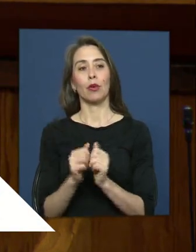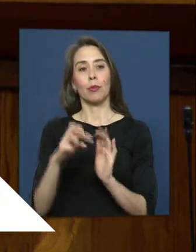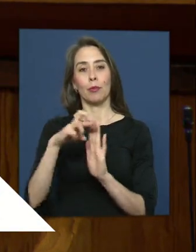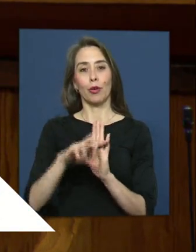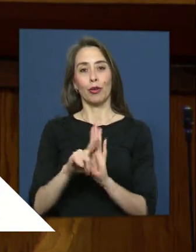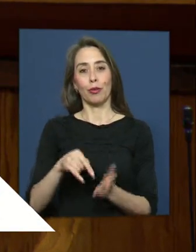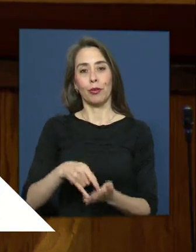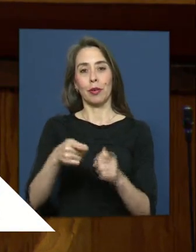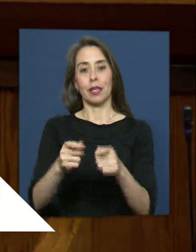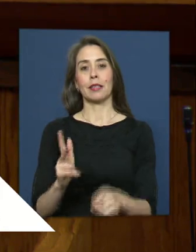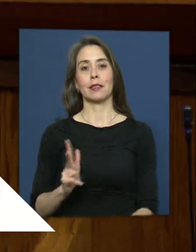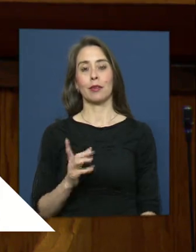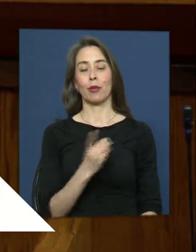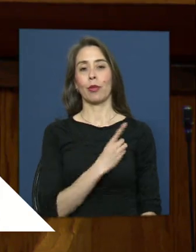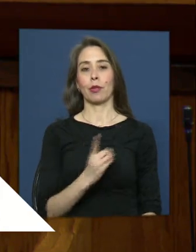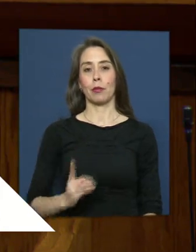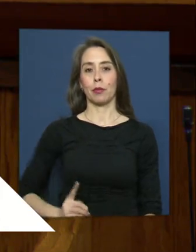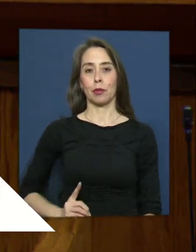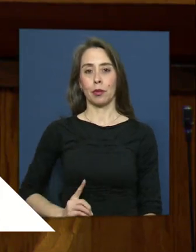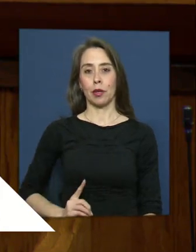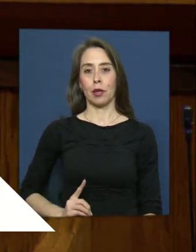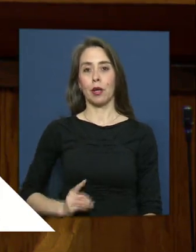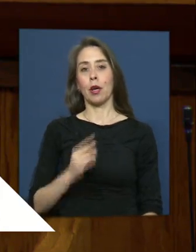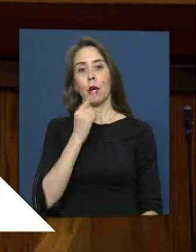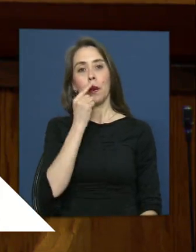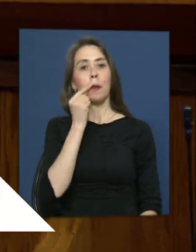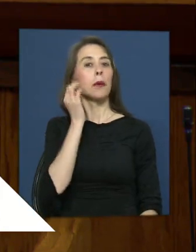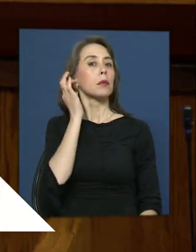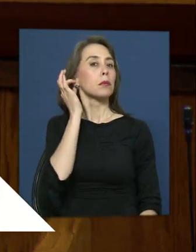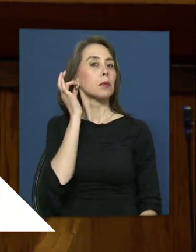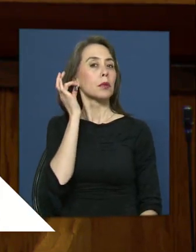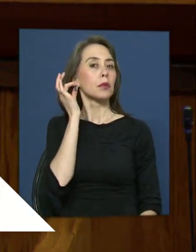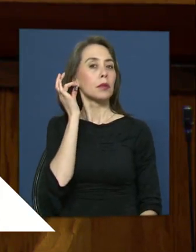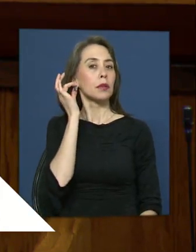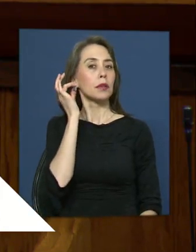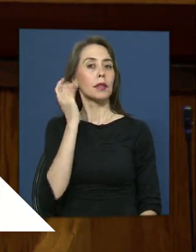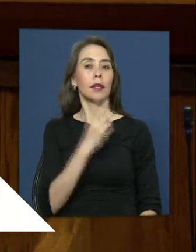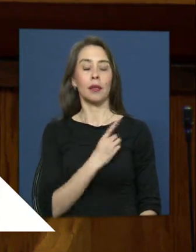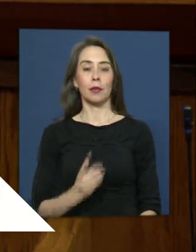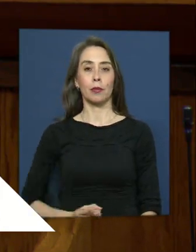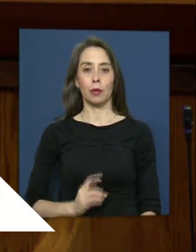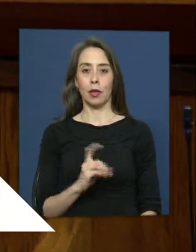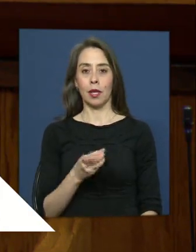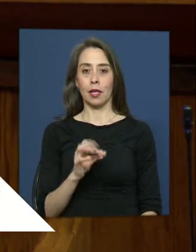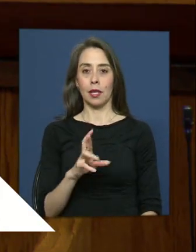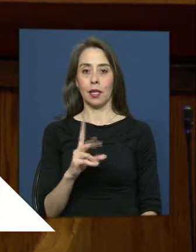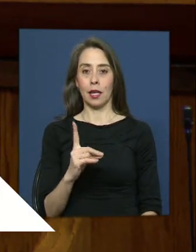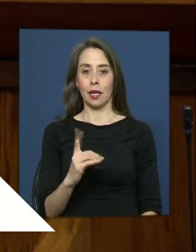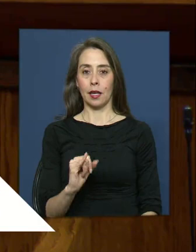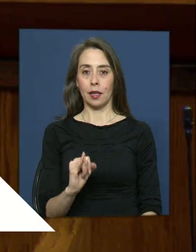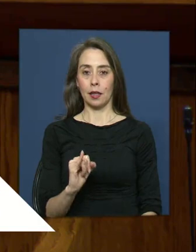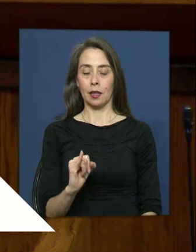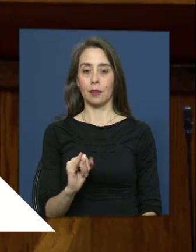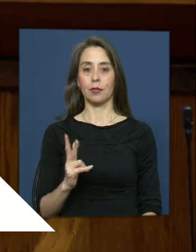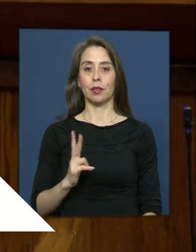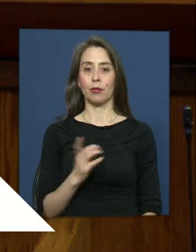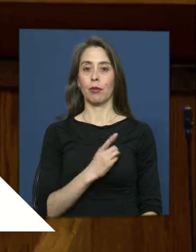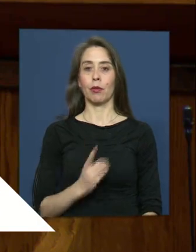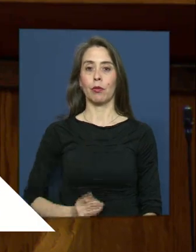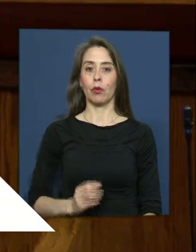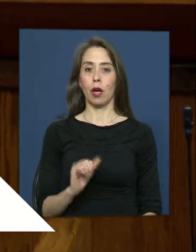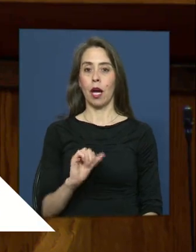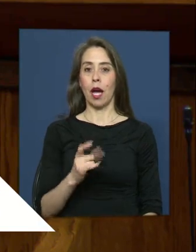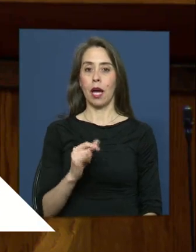señores diputados y diputadas, la diputada Cristina Girardi, de los señores diputados Sergio